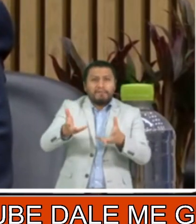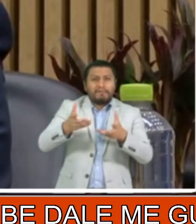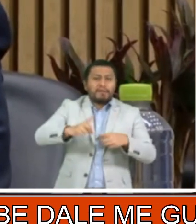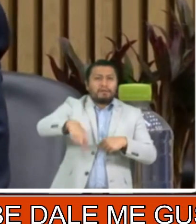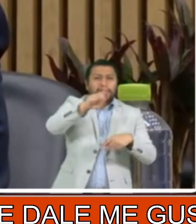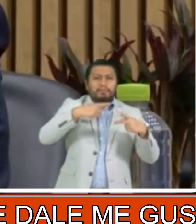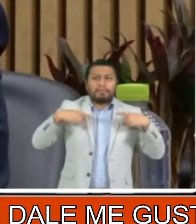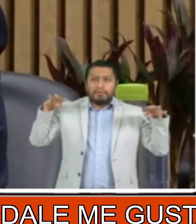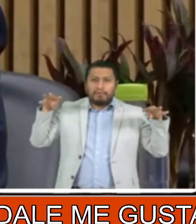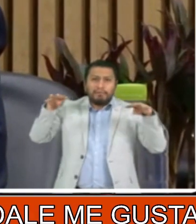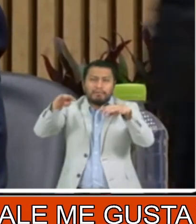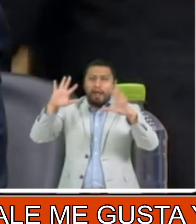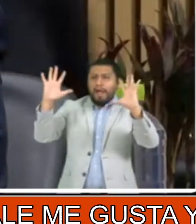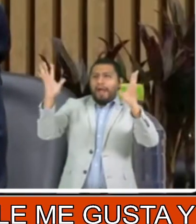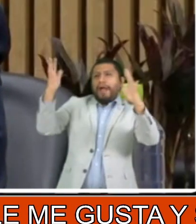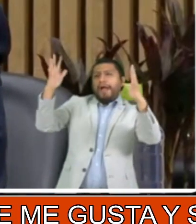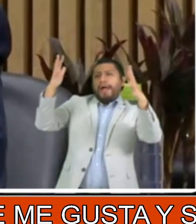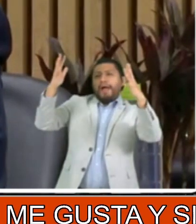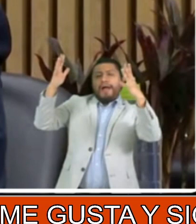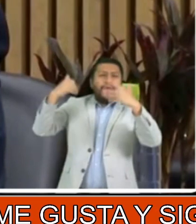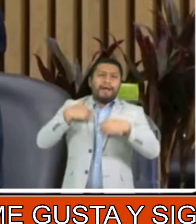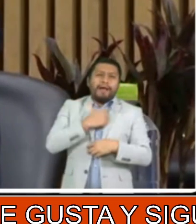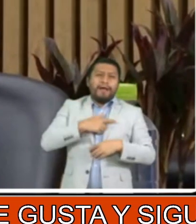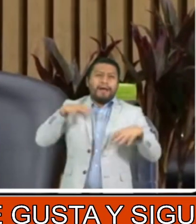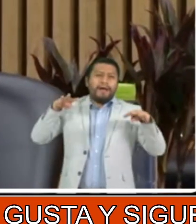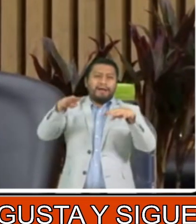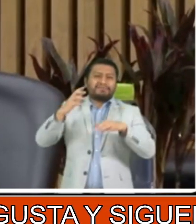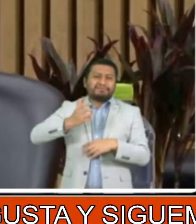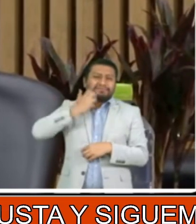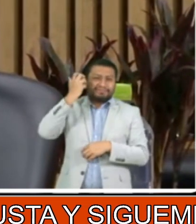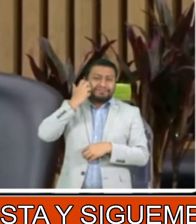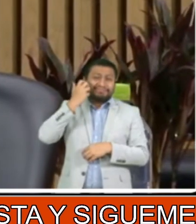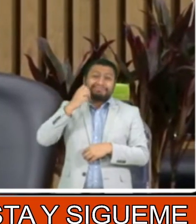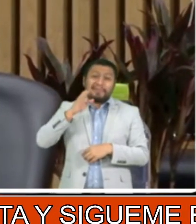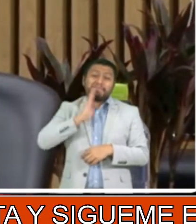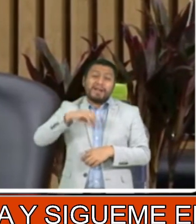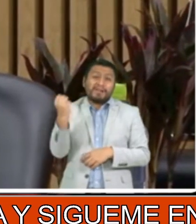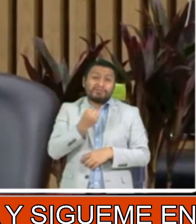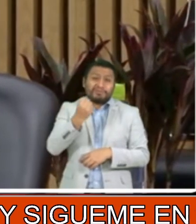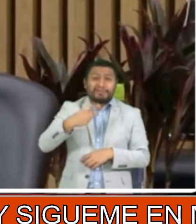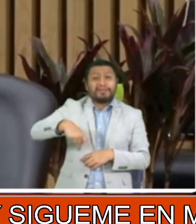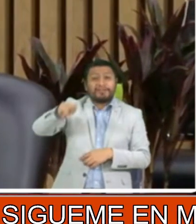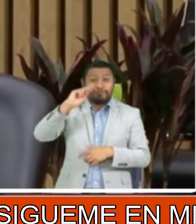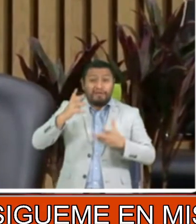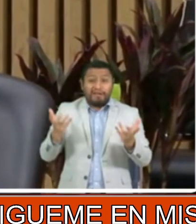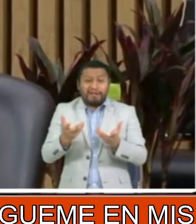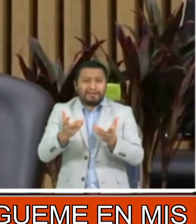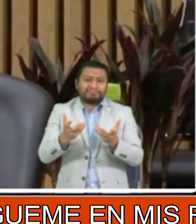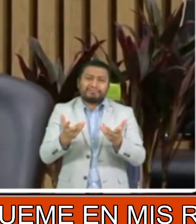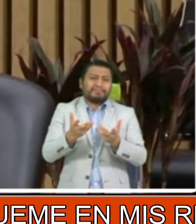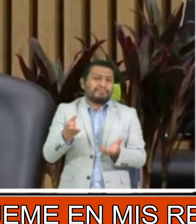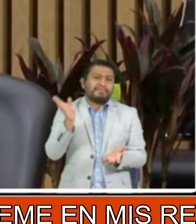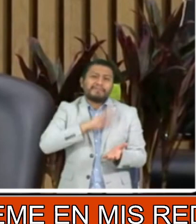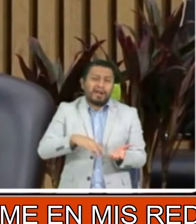su narcisismo, las cosas no le han salido bien para su cuarta deformación. Y no se equivoquen, señores de